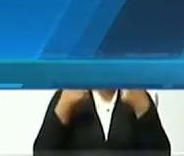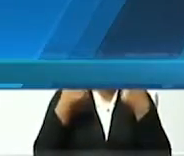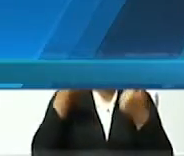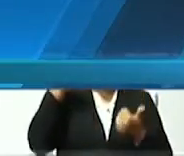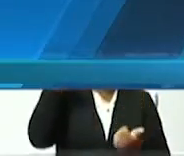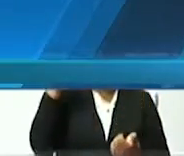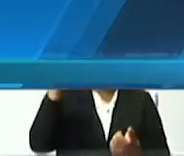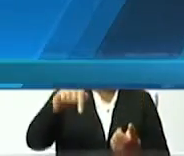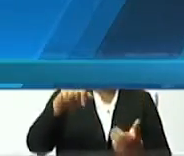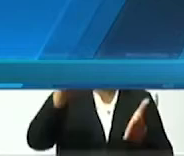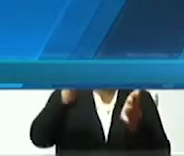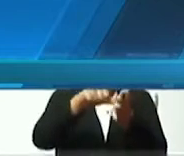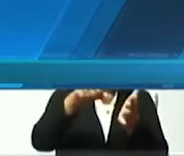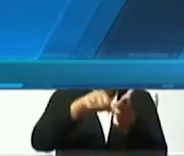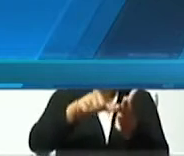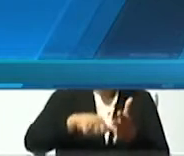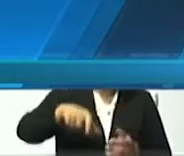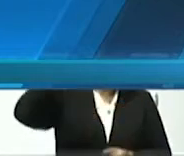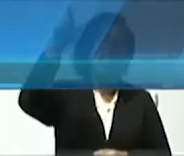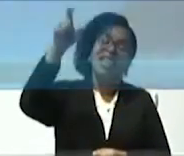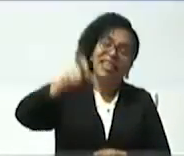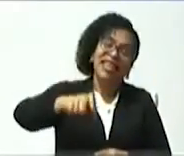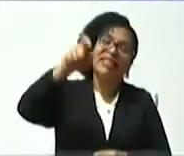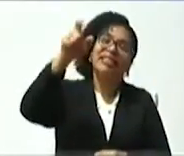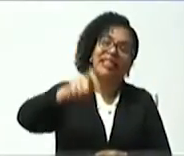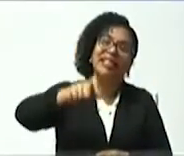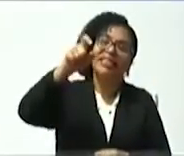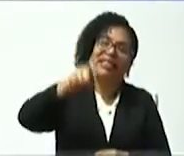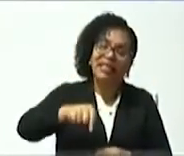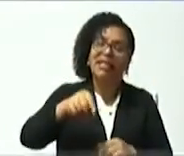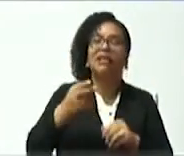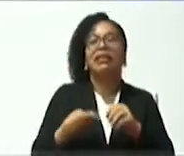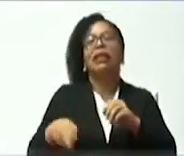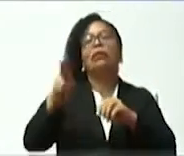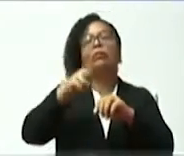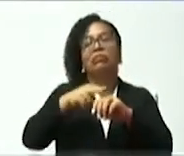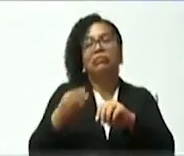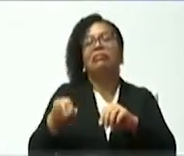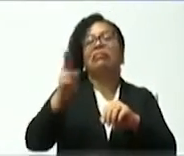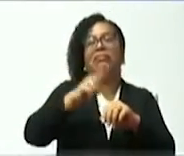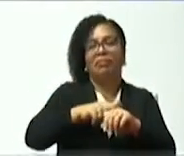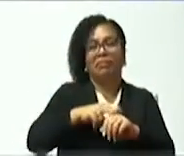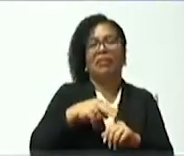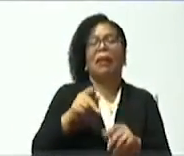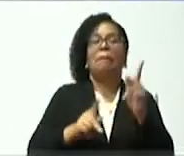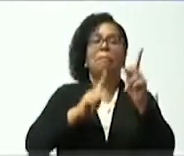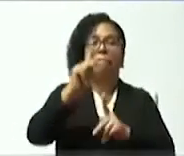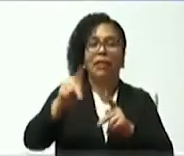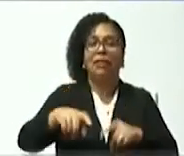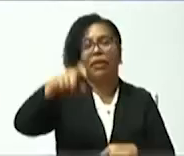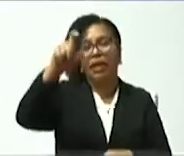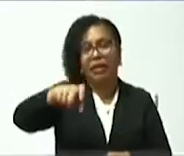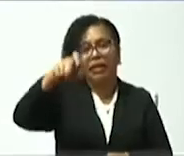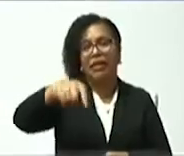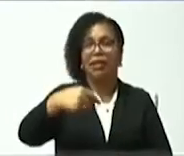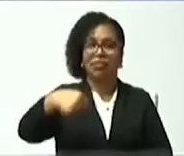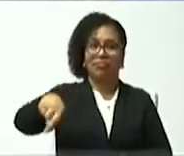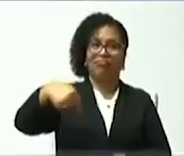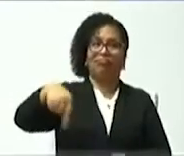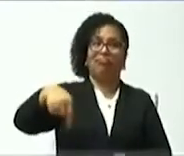por tanto desde préstamos amigos colegas diputados de la bancada de oposición